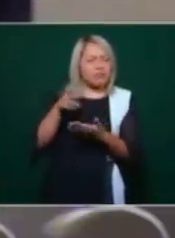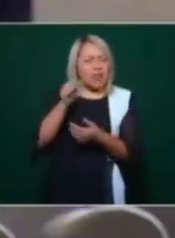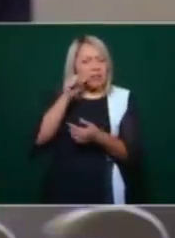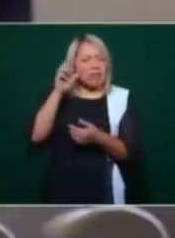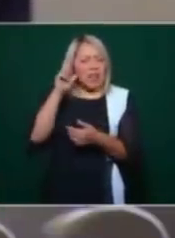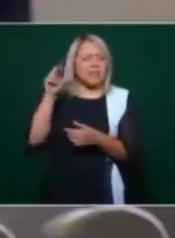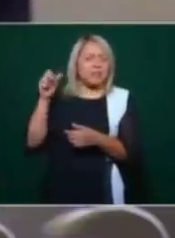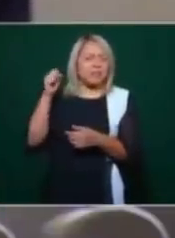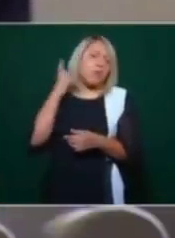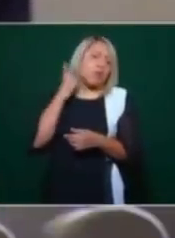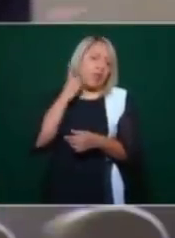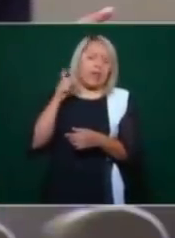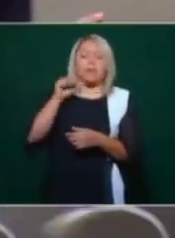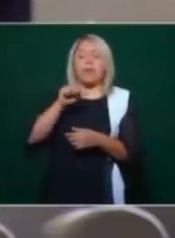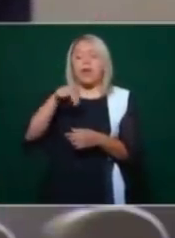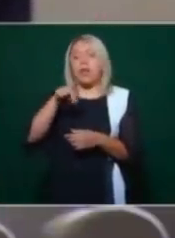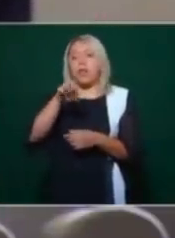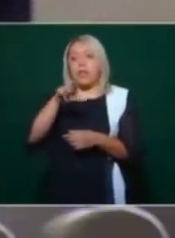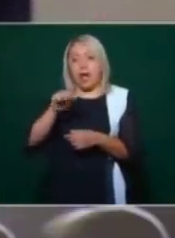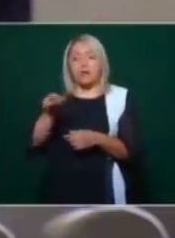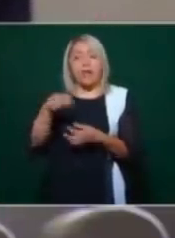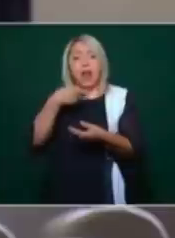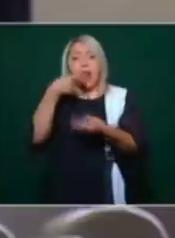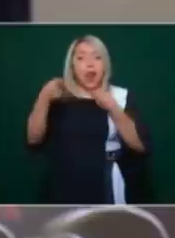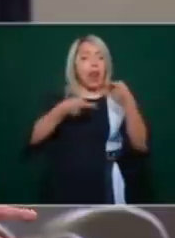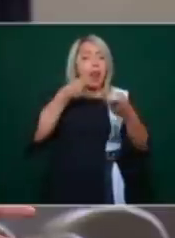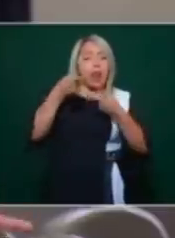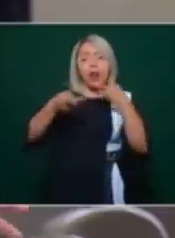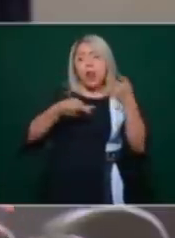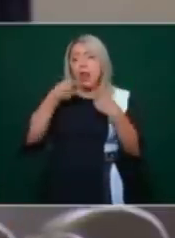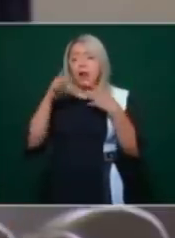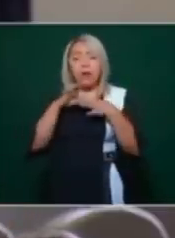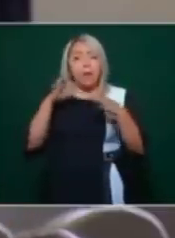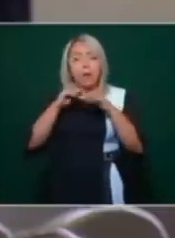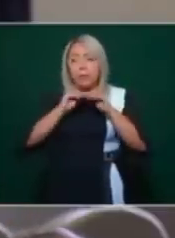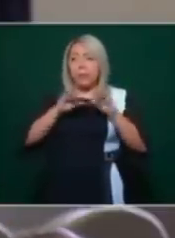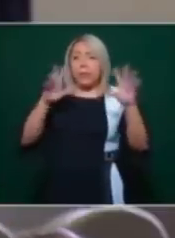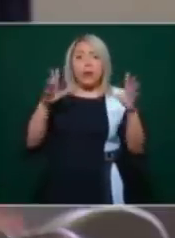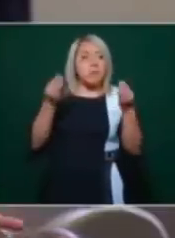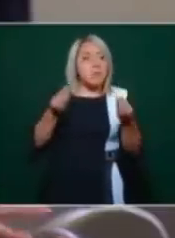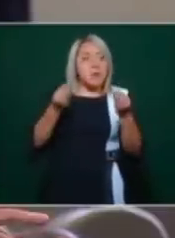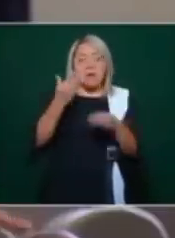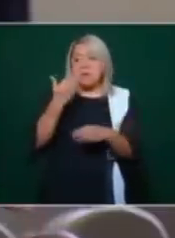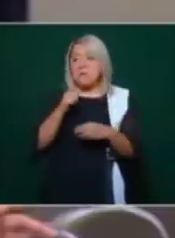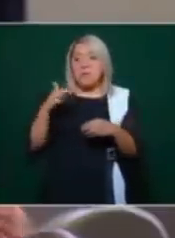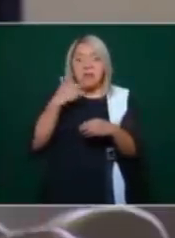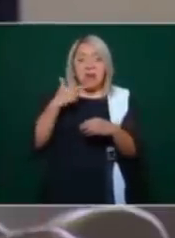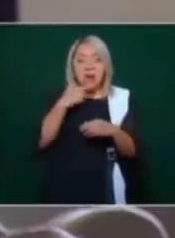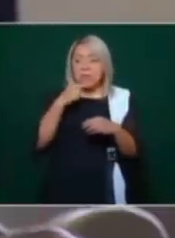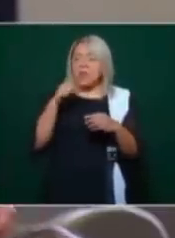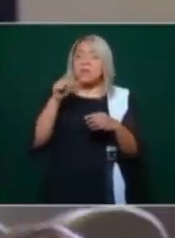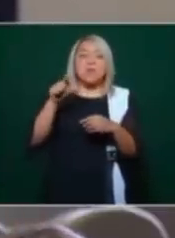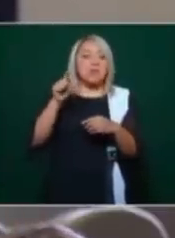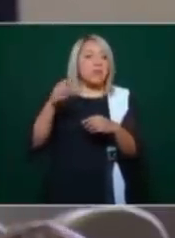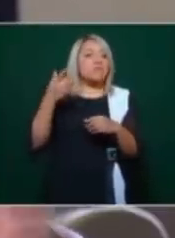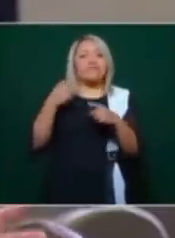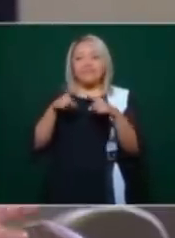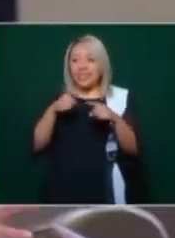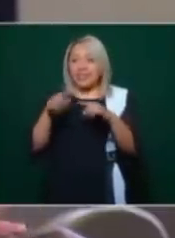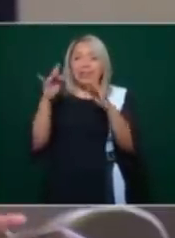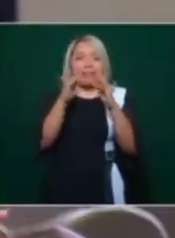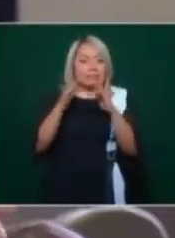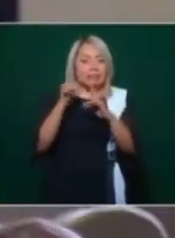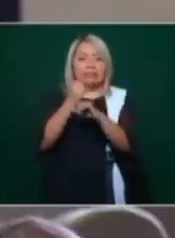diputada, Andrea Chávez, hizo un discurso que ha trascendido mucho en redes sociales, demandando justicia ante la masacre de